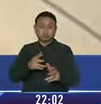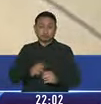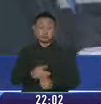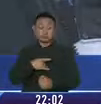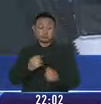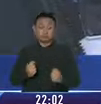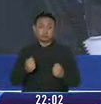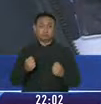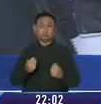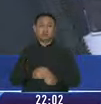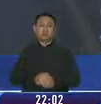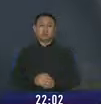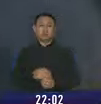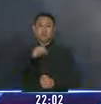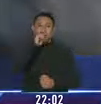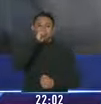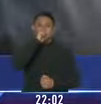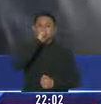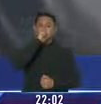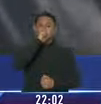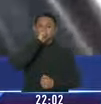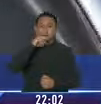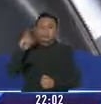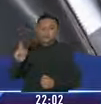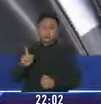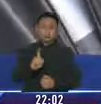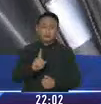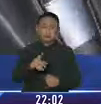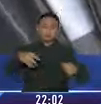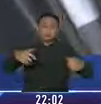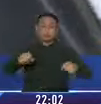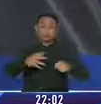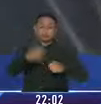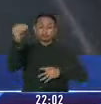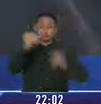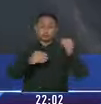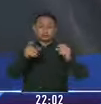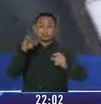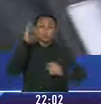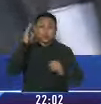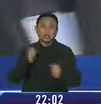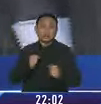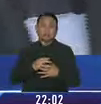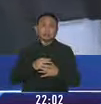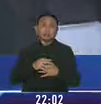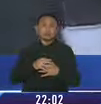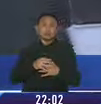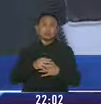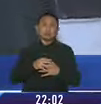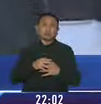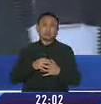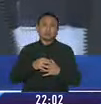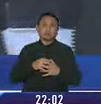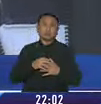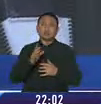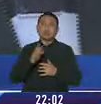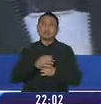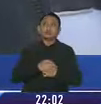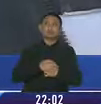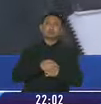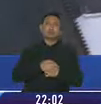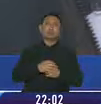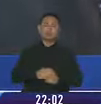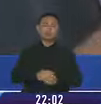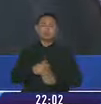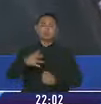llevó. Cuando yo salía, las motos se fueron, la señora se quedó estupefacta, temblando aquí. No me quiten mis cosas, dice. Entonces